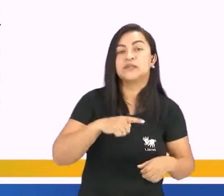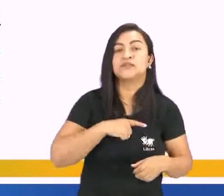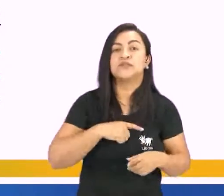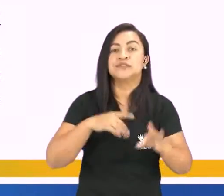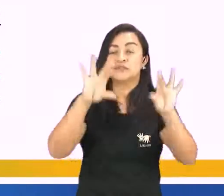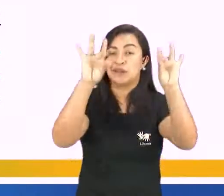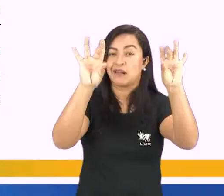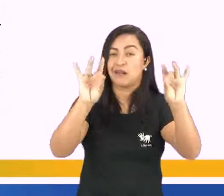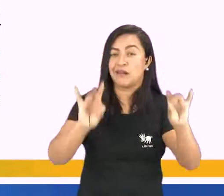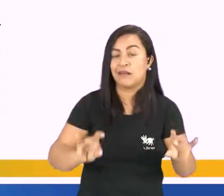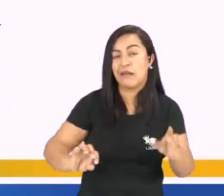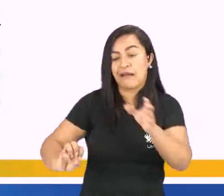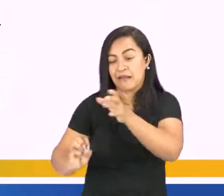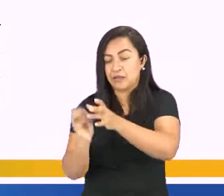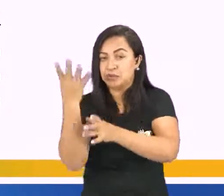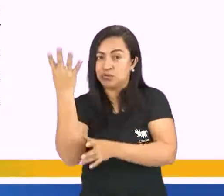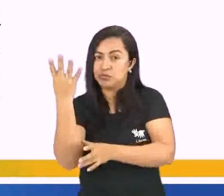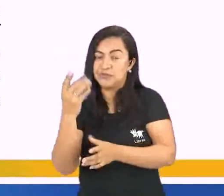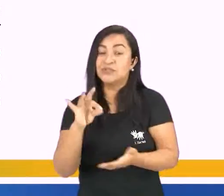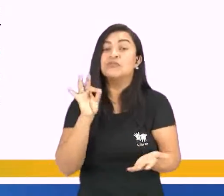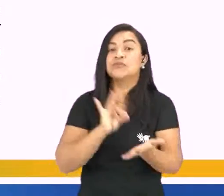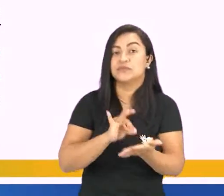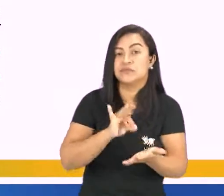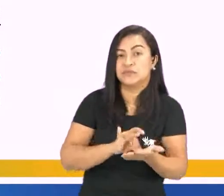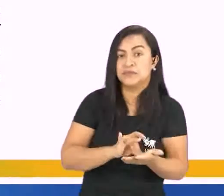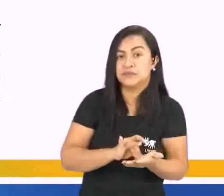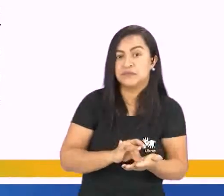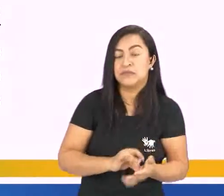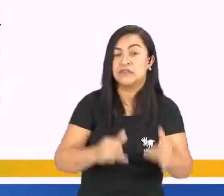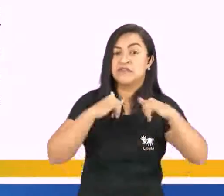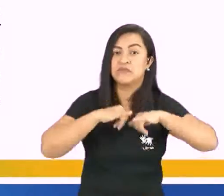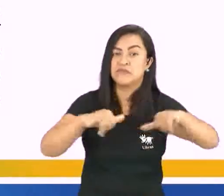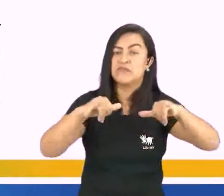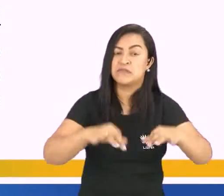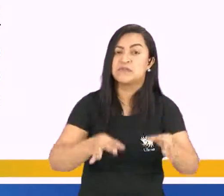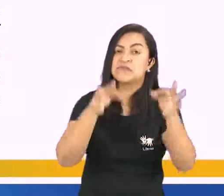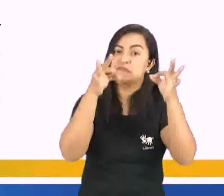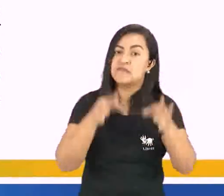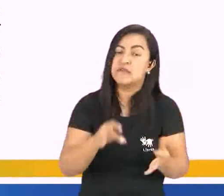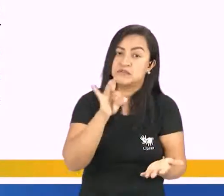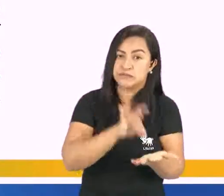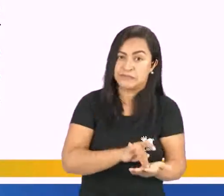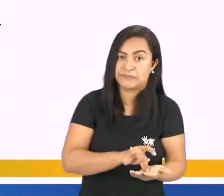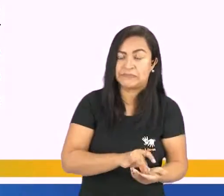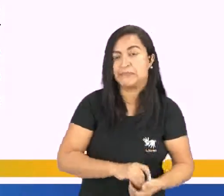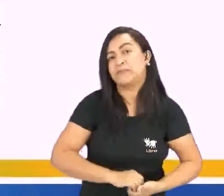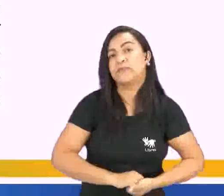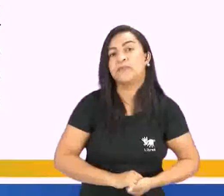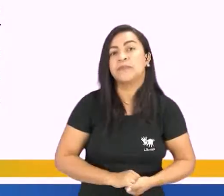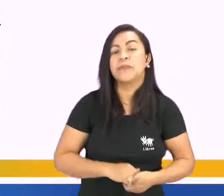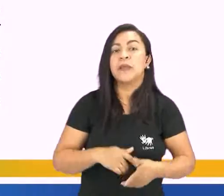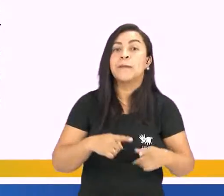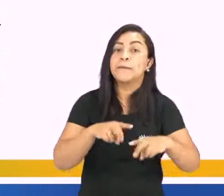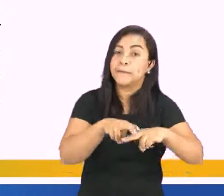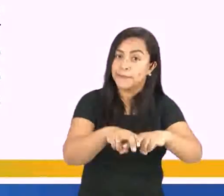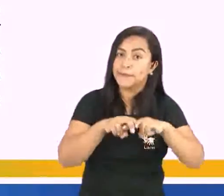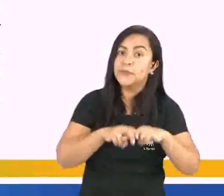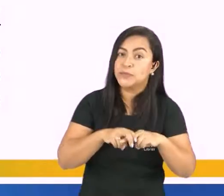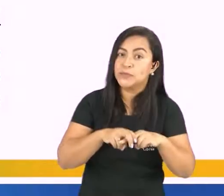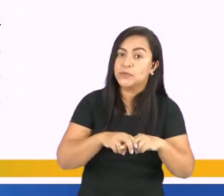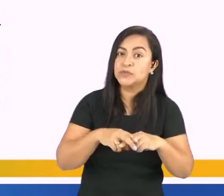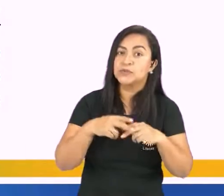situaciones reales e información precisa y veraz. Por ello, que el